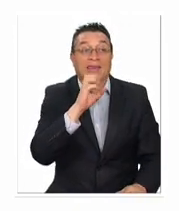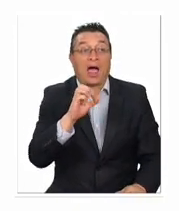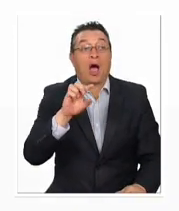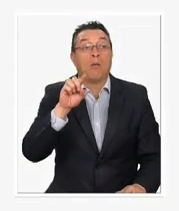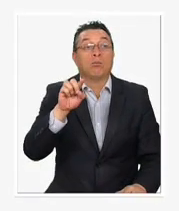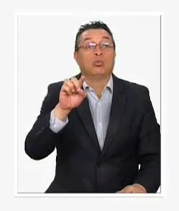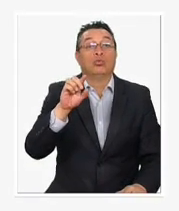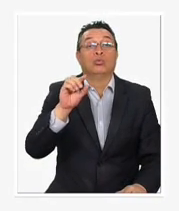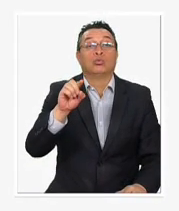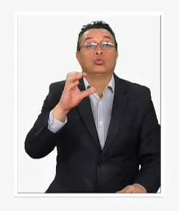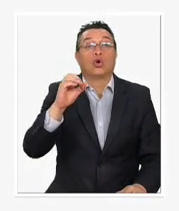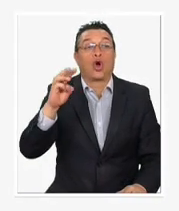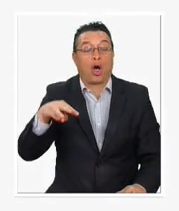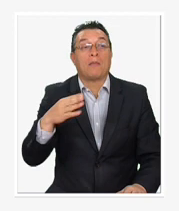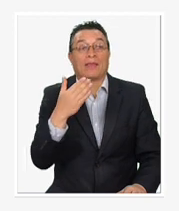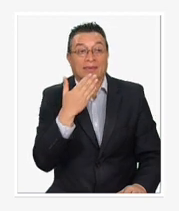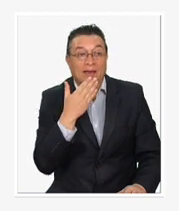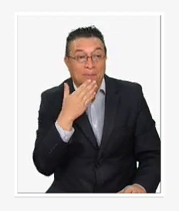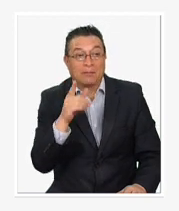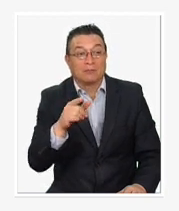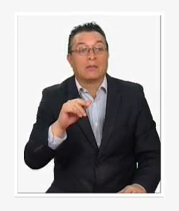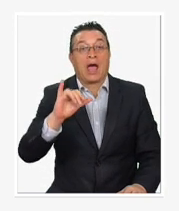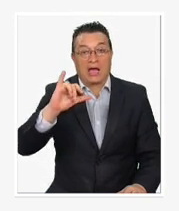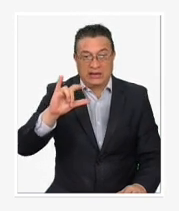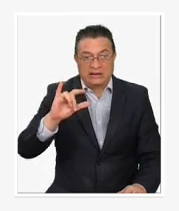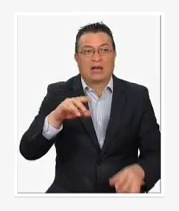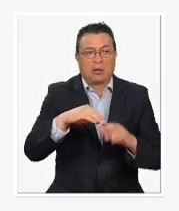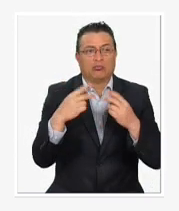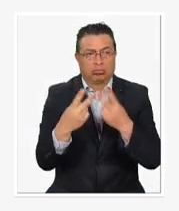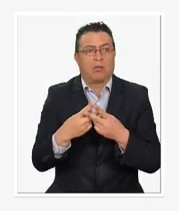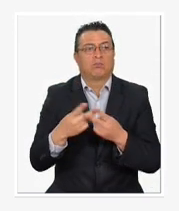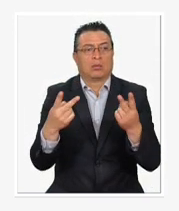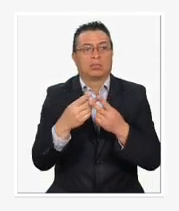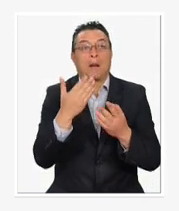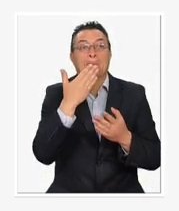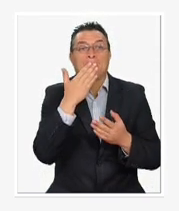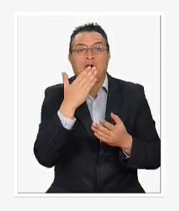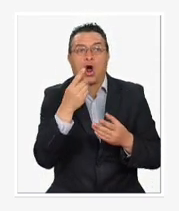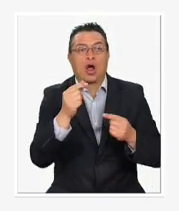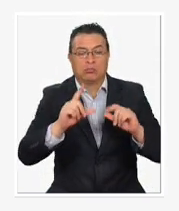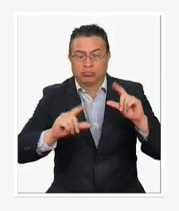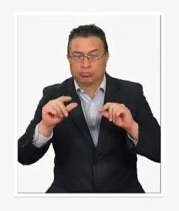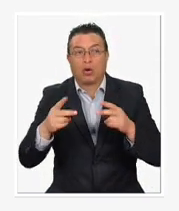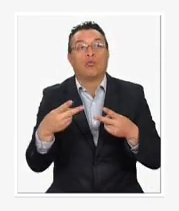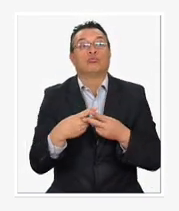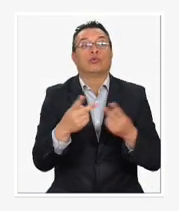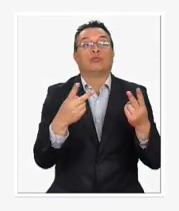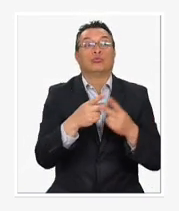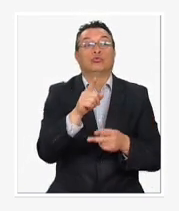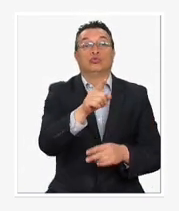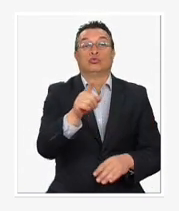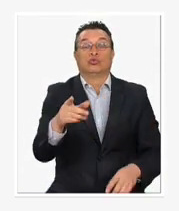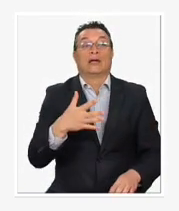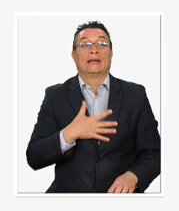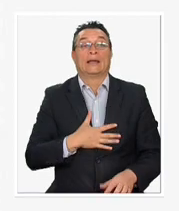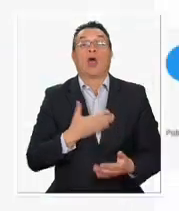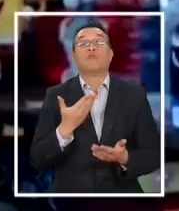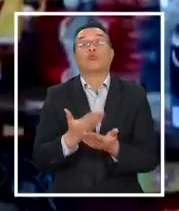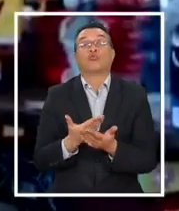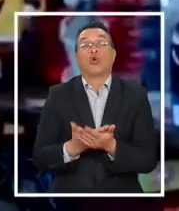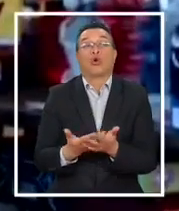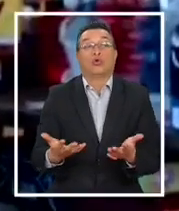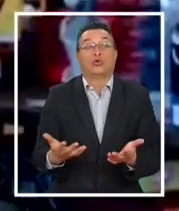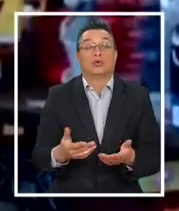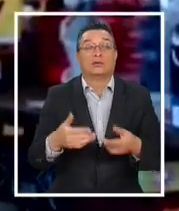Presentes en Twitter e Instagram, esta comunidad comparte las mejores ofertas, las verifica y publica para quienes quieran aprovecharlas.